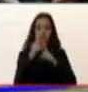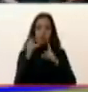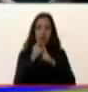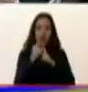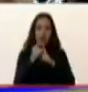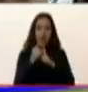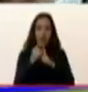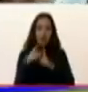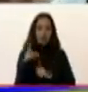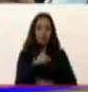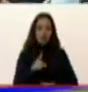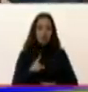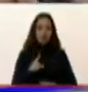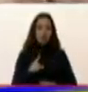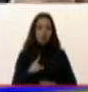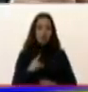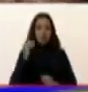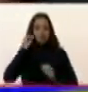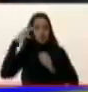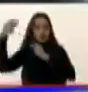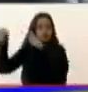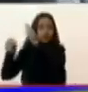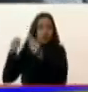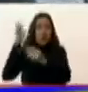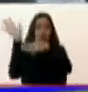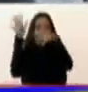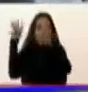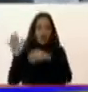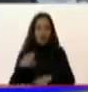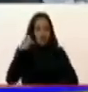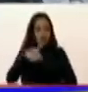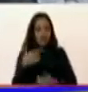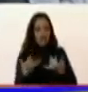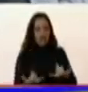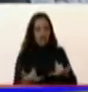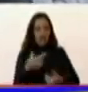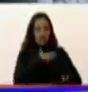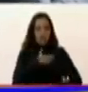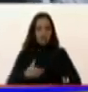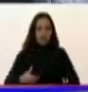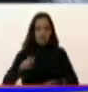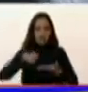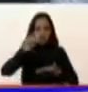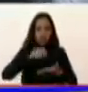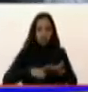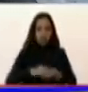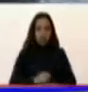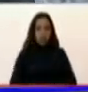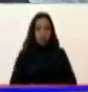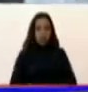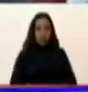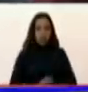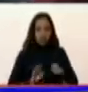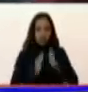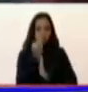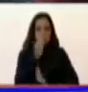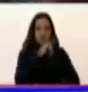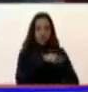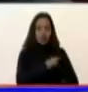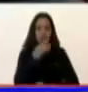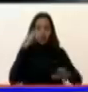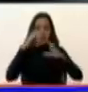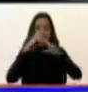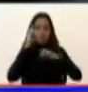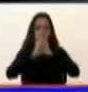no se quedaron en el aire y ya el presidente acaba de firmar el acto fundacional de la Universidad de la